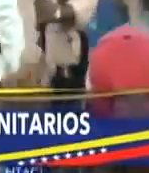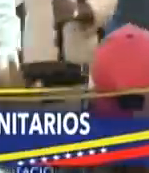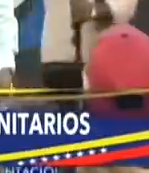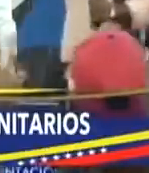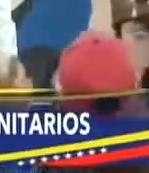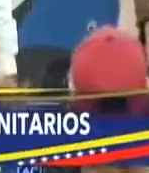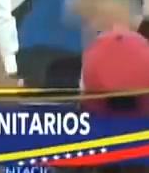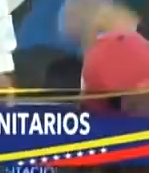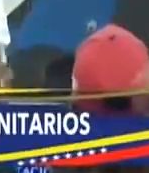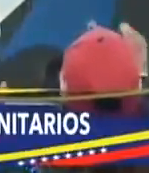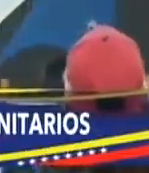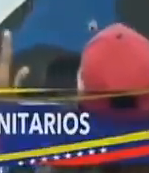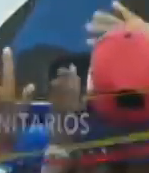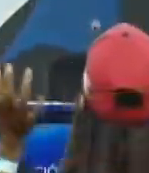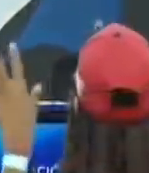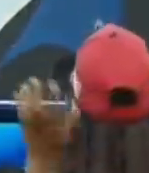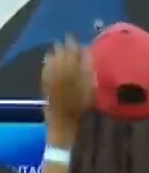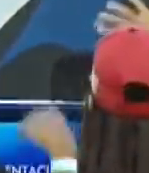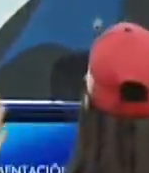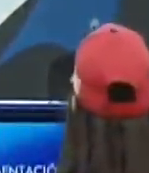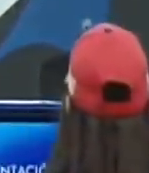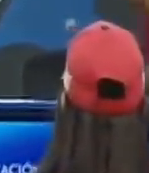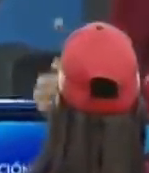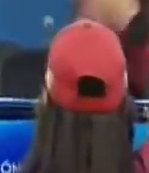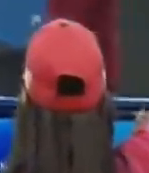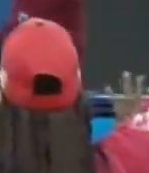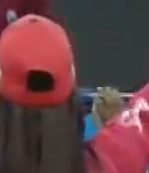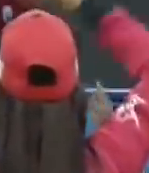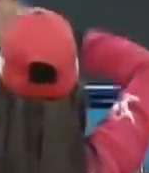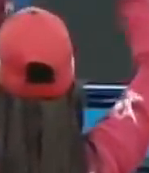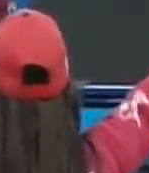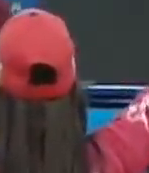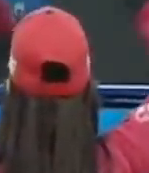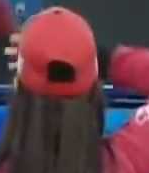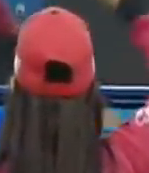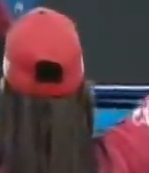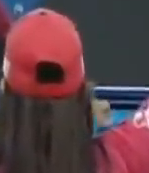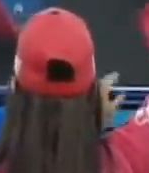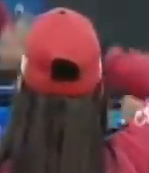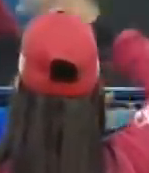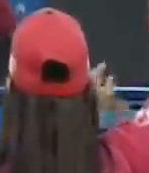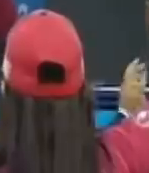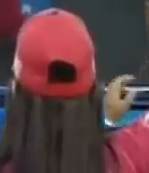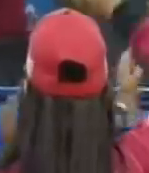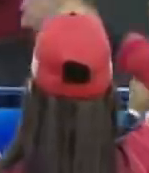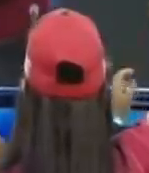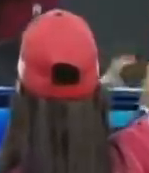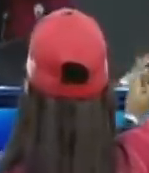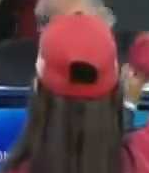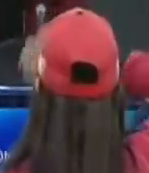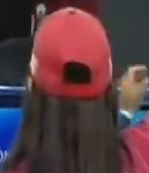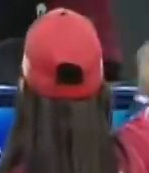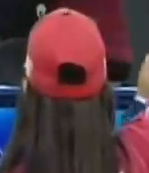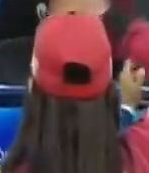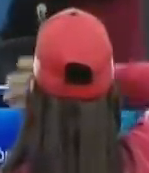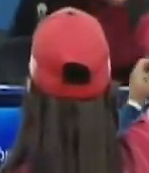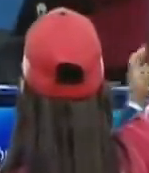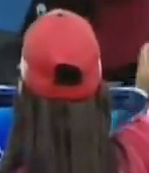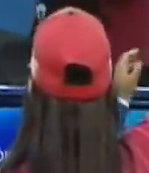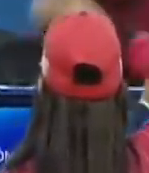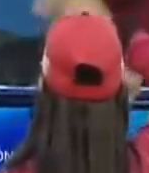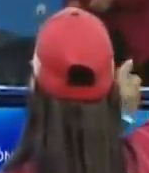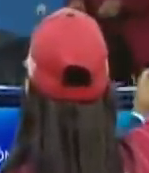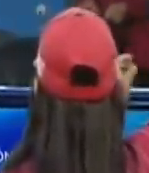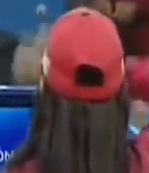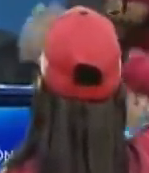el estado La Guaira, un modelo inédito, repetimos, porque se trata de una gestión compartida con el gobierno